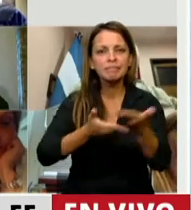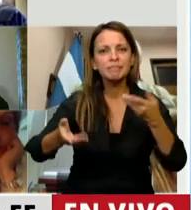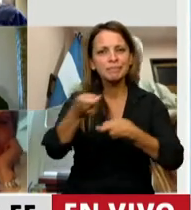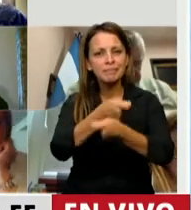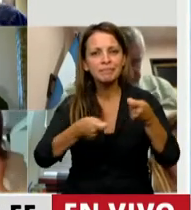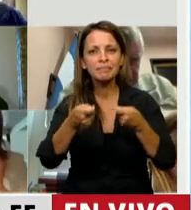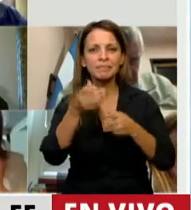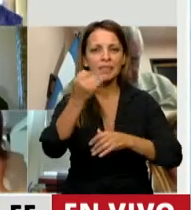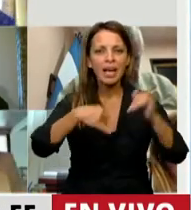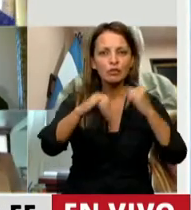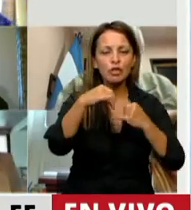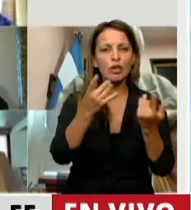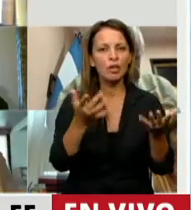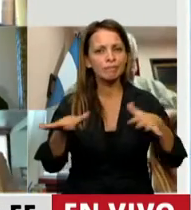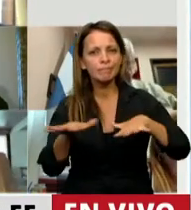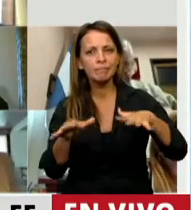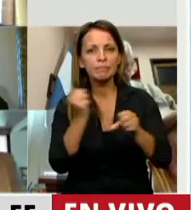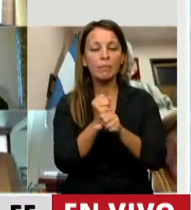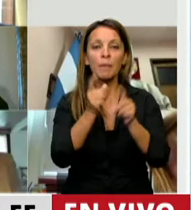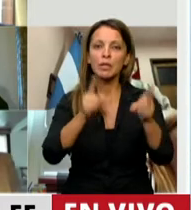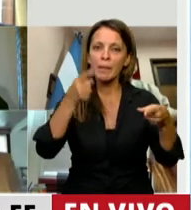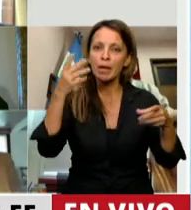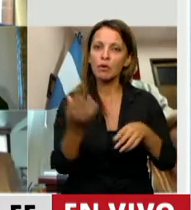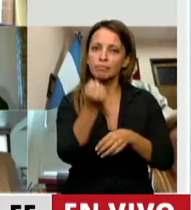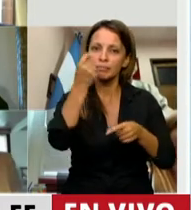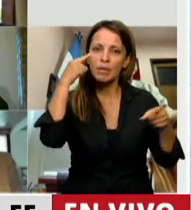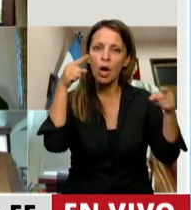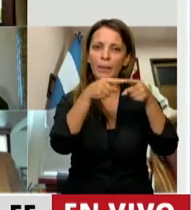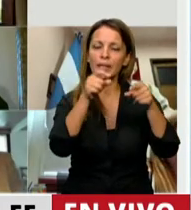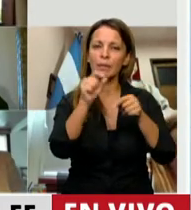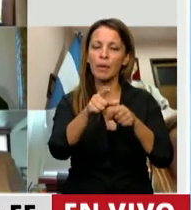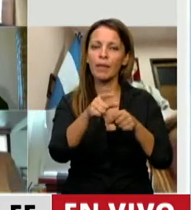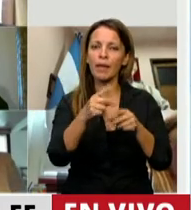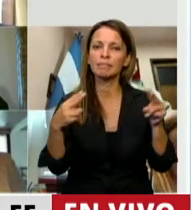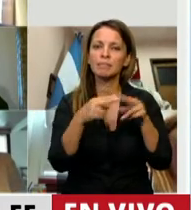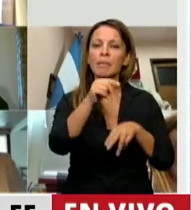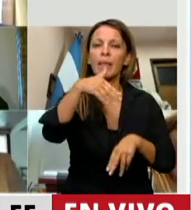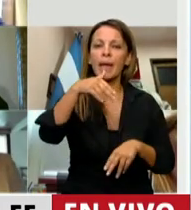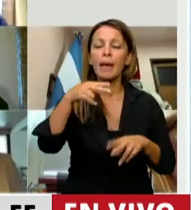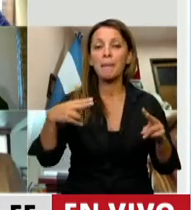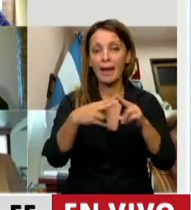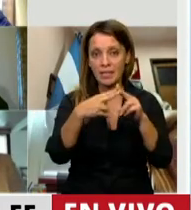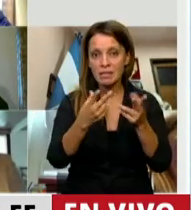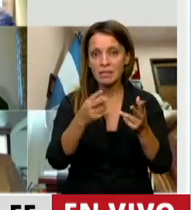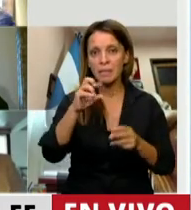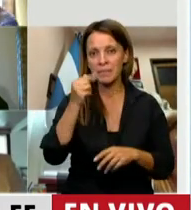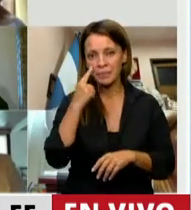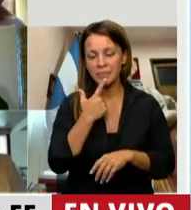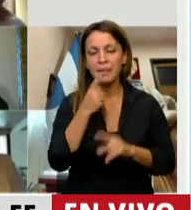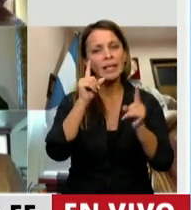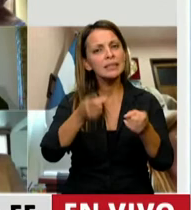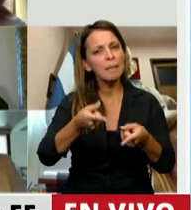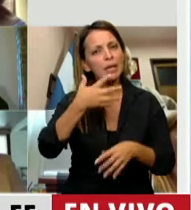pero además cumpliendo las metas del Acuerdo de París, que son muy importantes. Además cumpliendo con esta idea